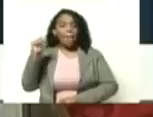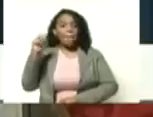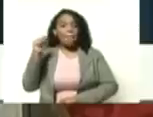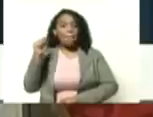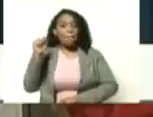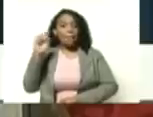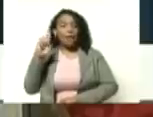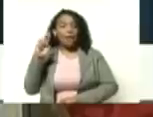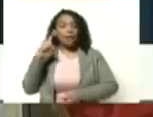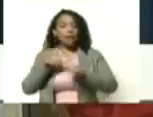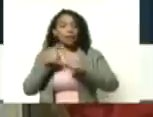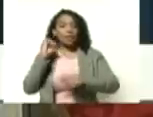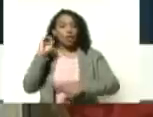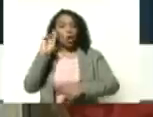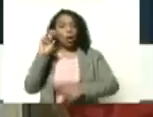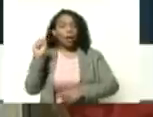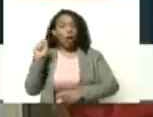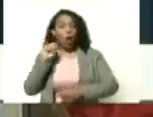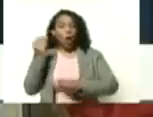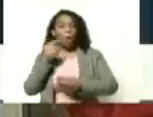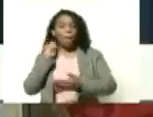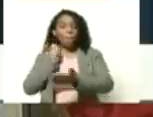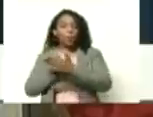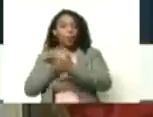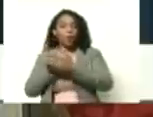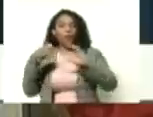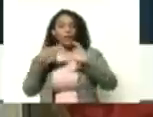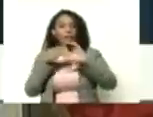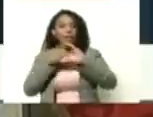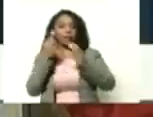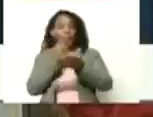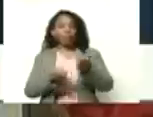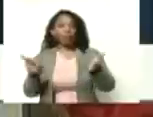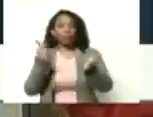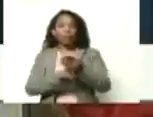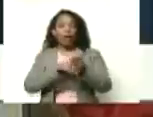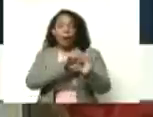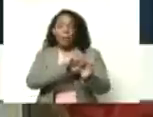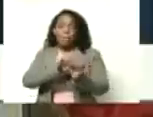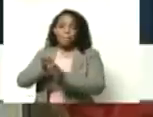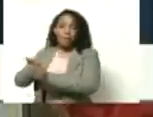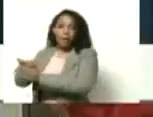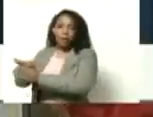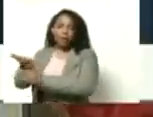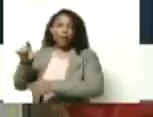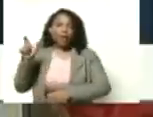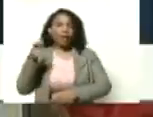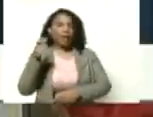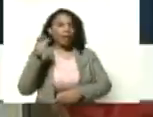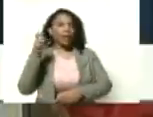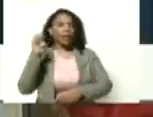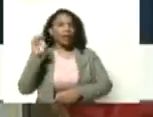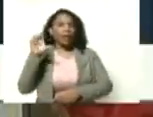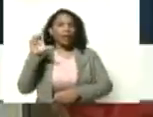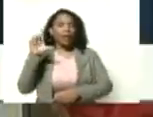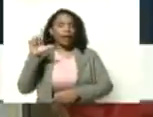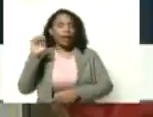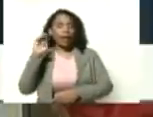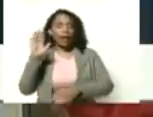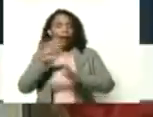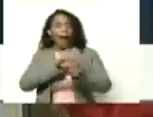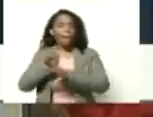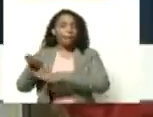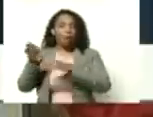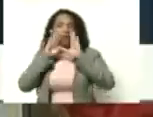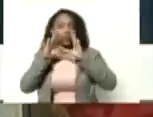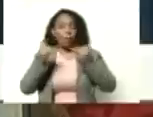contrataciones como proveedores de lince lo ratifica aparte de glenn castellano y aparte de la confesión que a mí